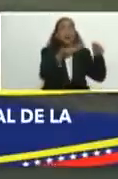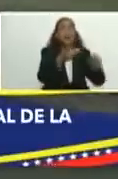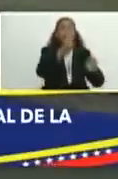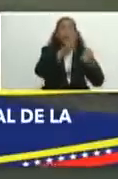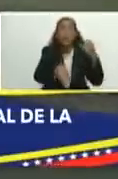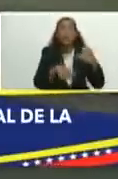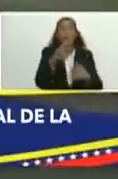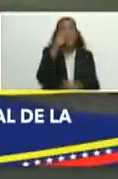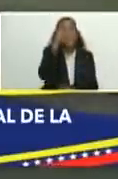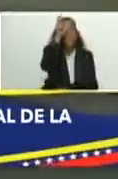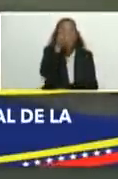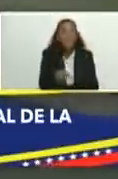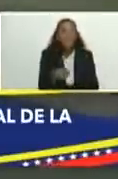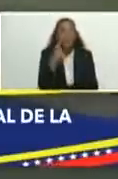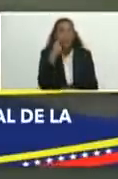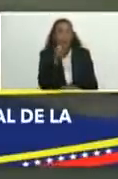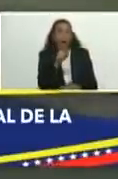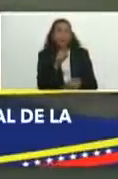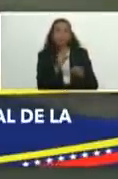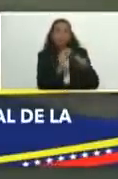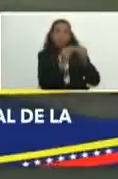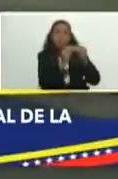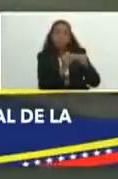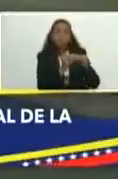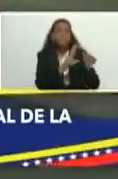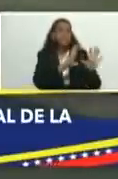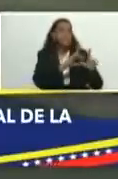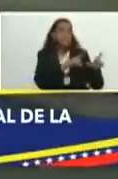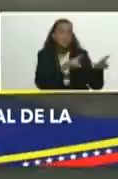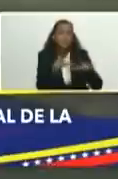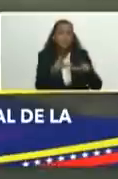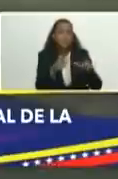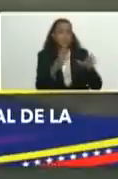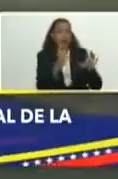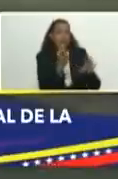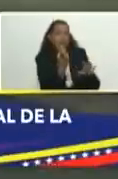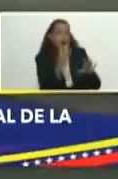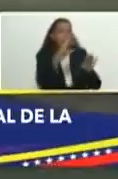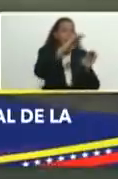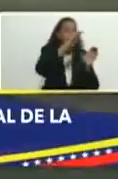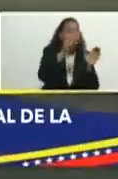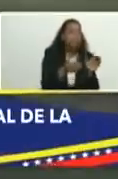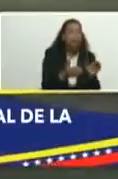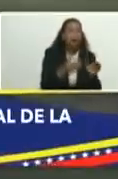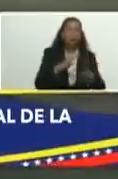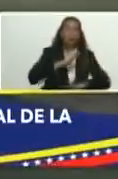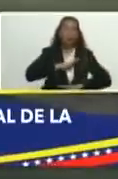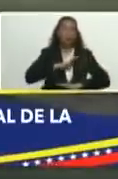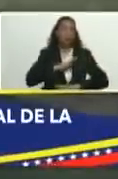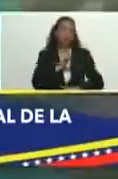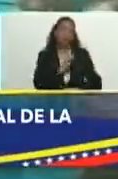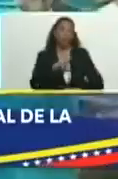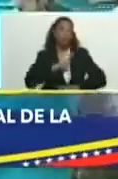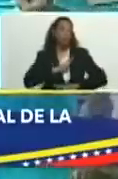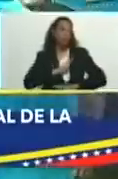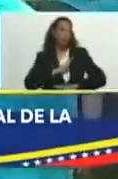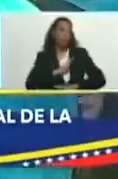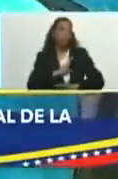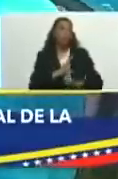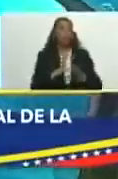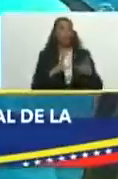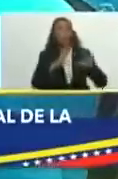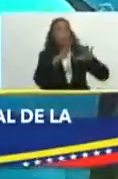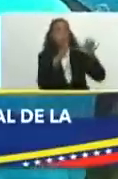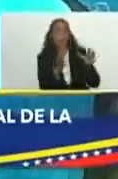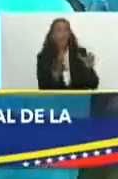final, que es quien se verifica, quien termina de inspeccionar el caucho. De no estar conforme, hace un